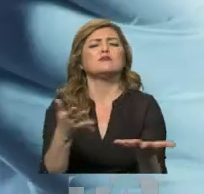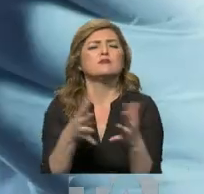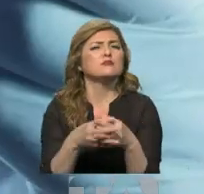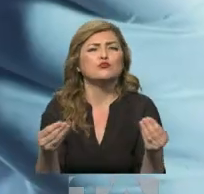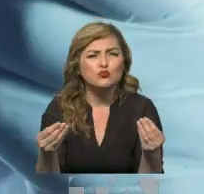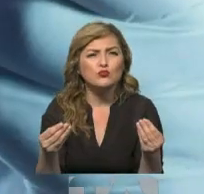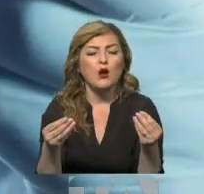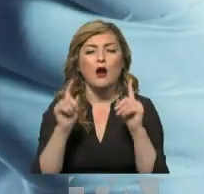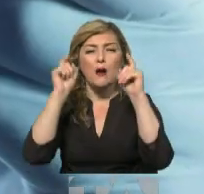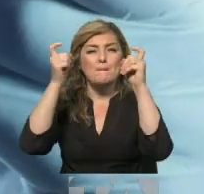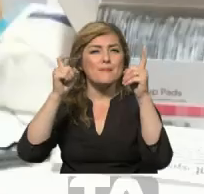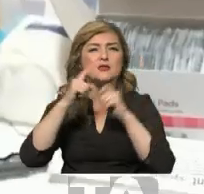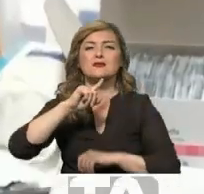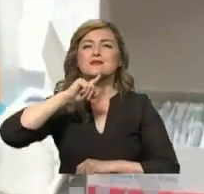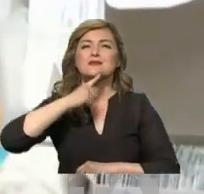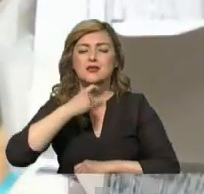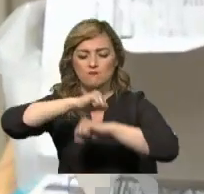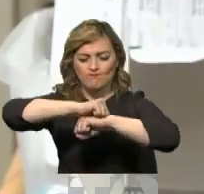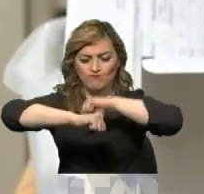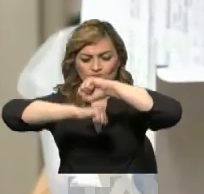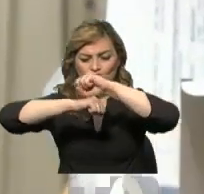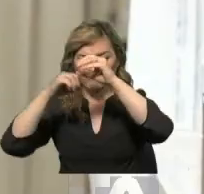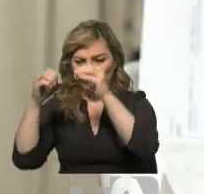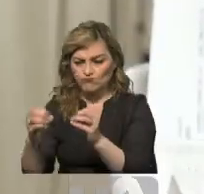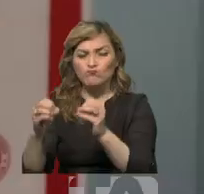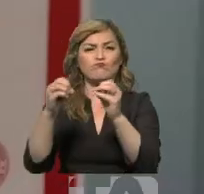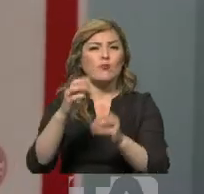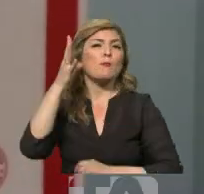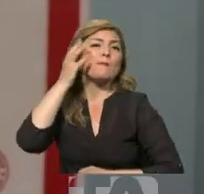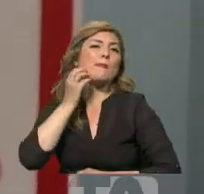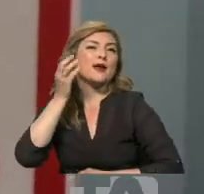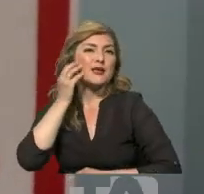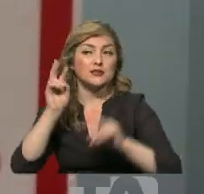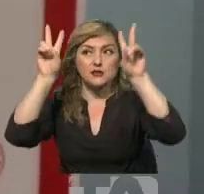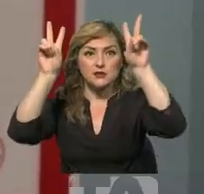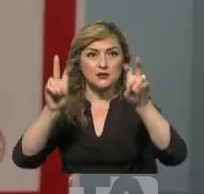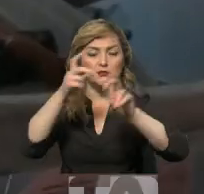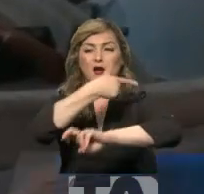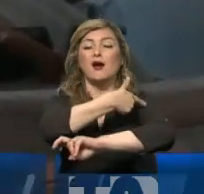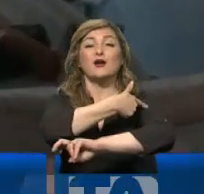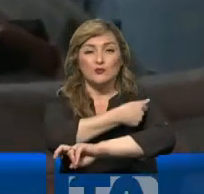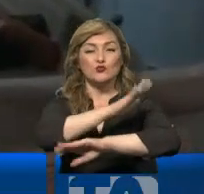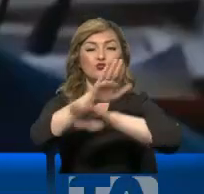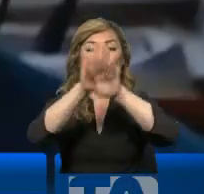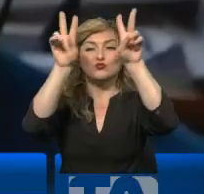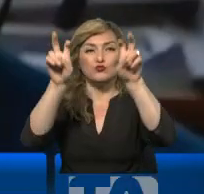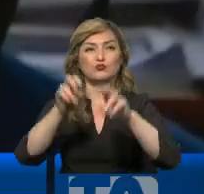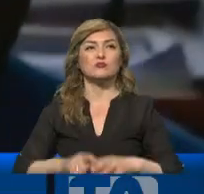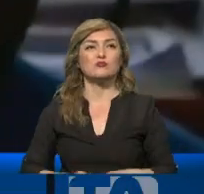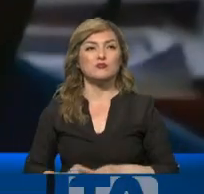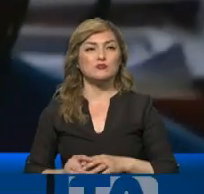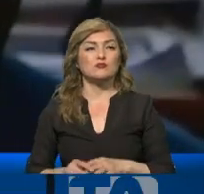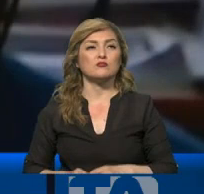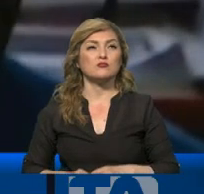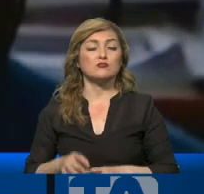la realización de una campaña seria y bien estructurada, acompañada de la experiencia que en temas de inmunización se tiene en ese país.